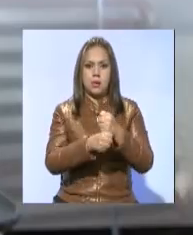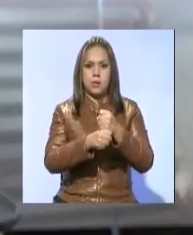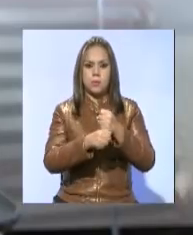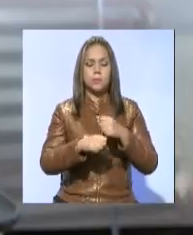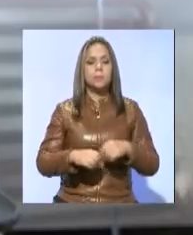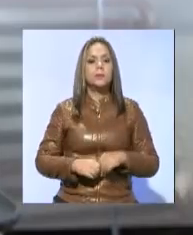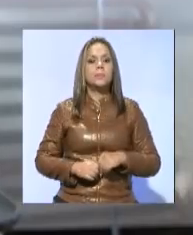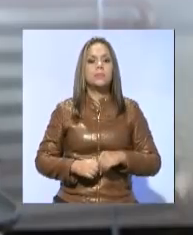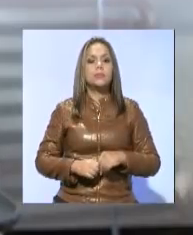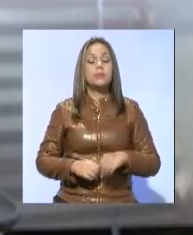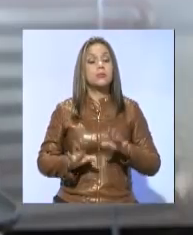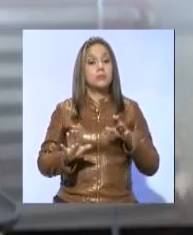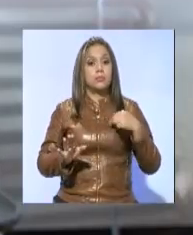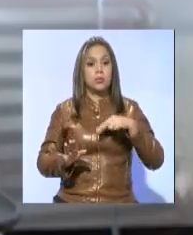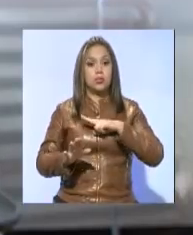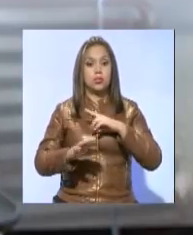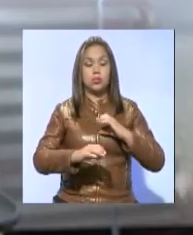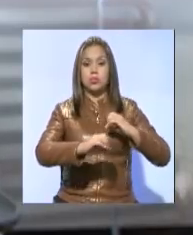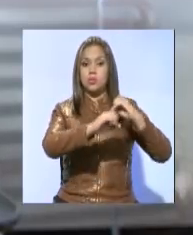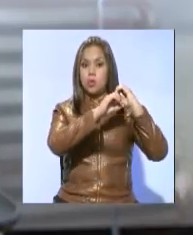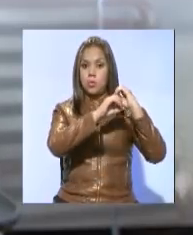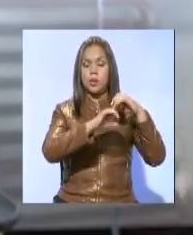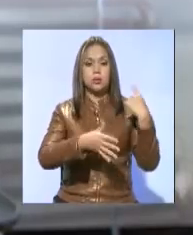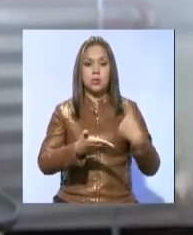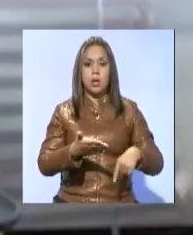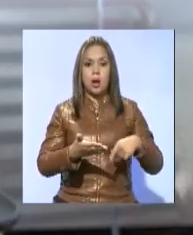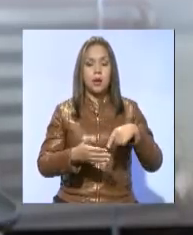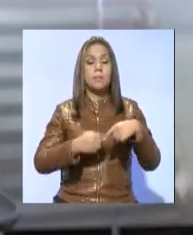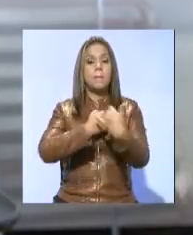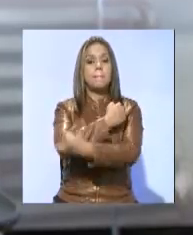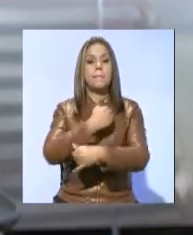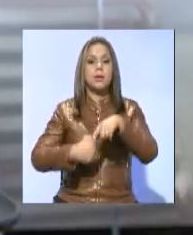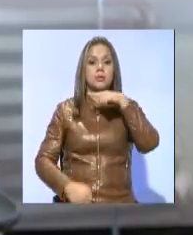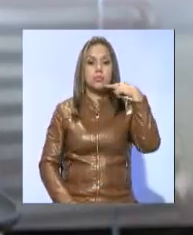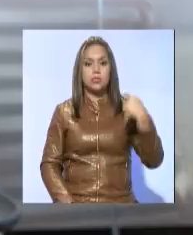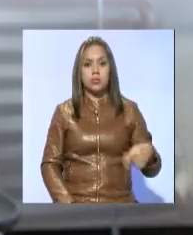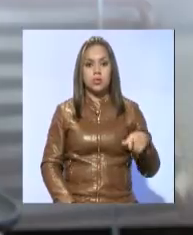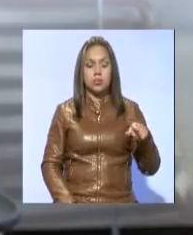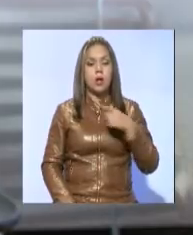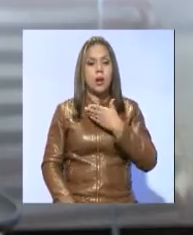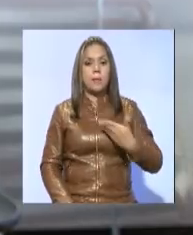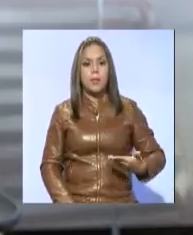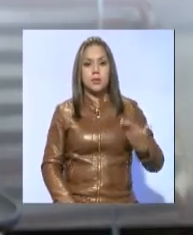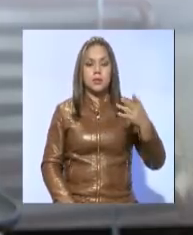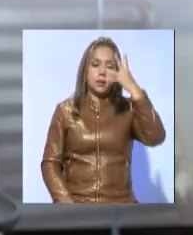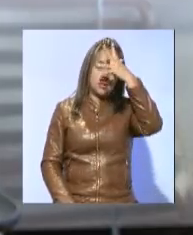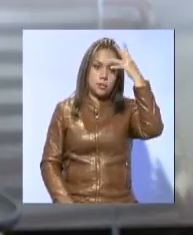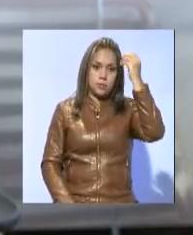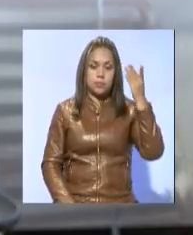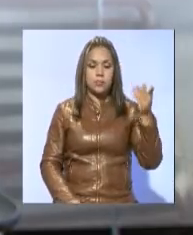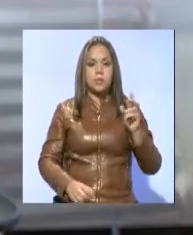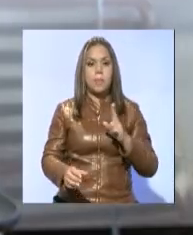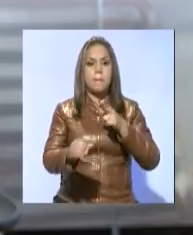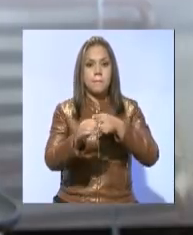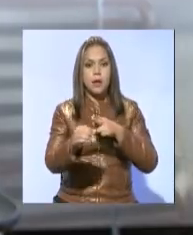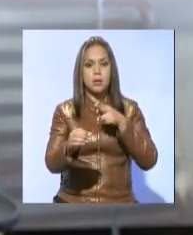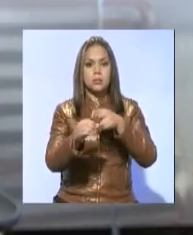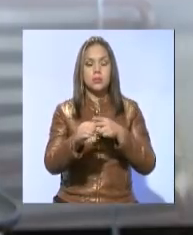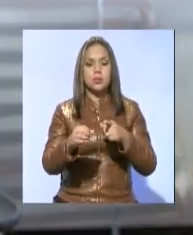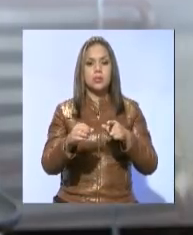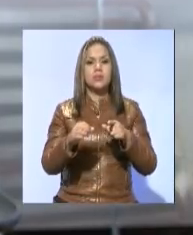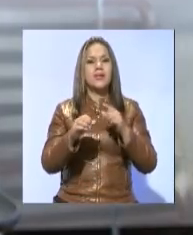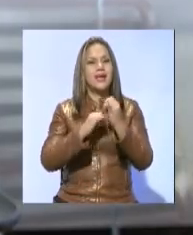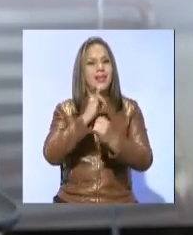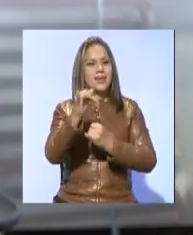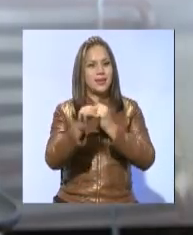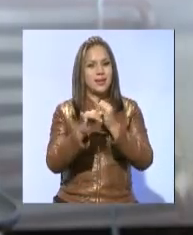Lo que fuera nuestra misión en Moscú, nuestra misión oficial con el presidente de la Asamblea, participando en la Cumbre Mundial de